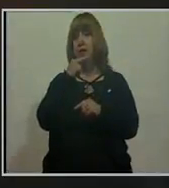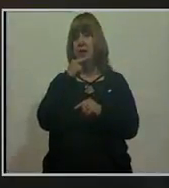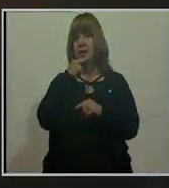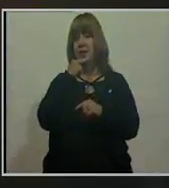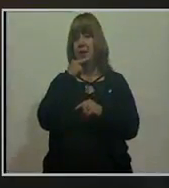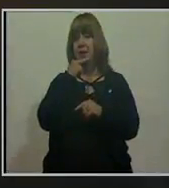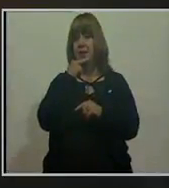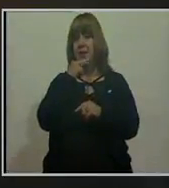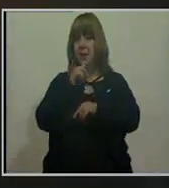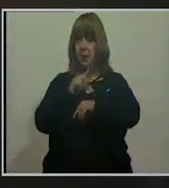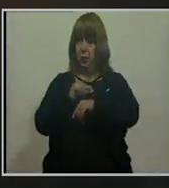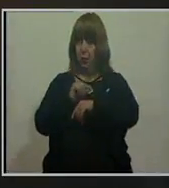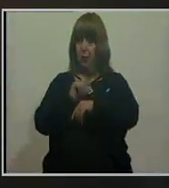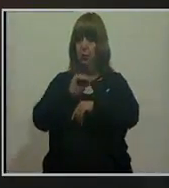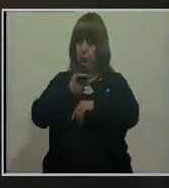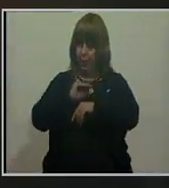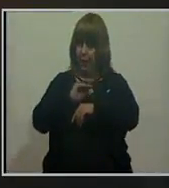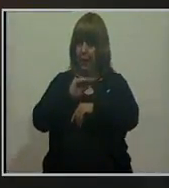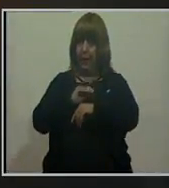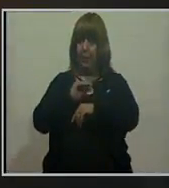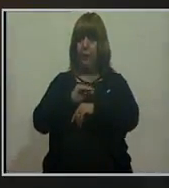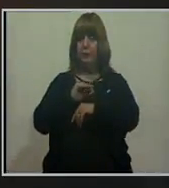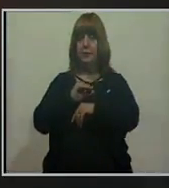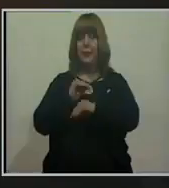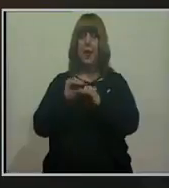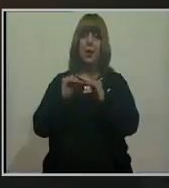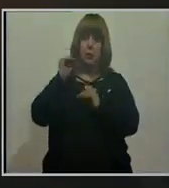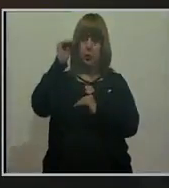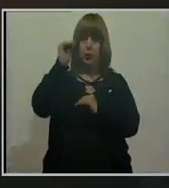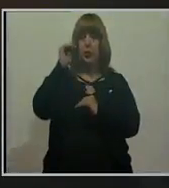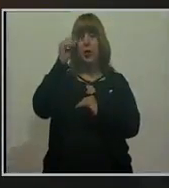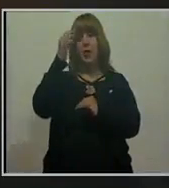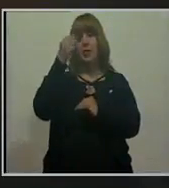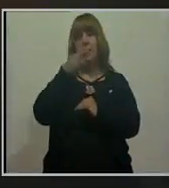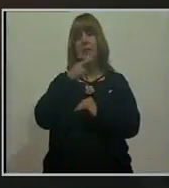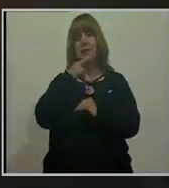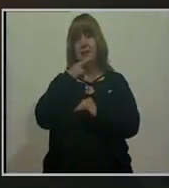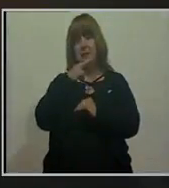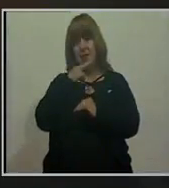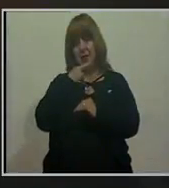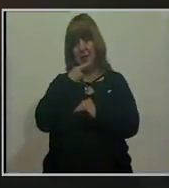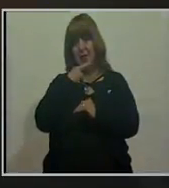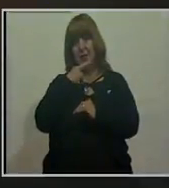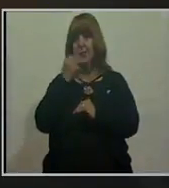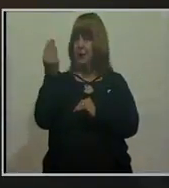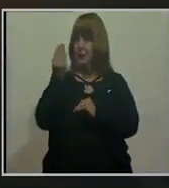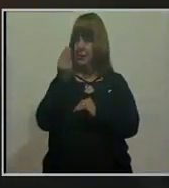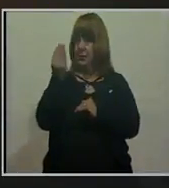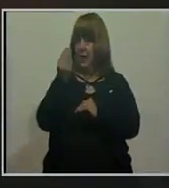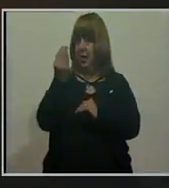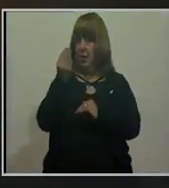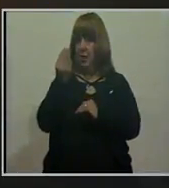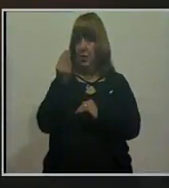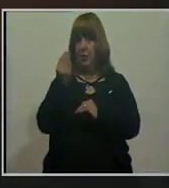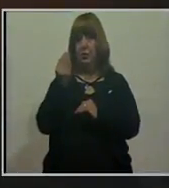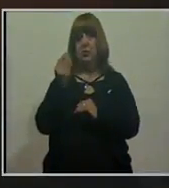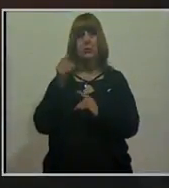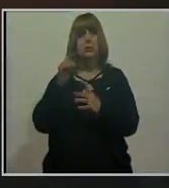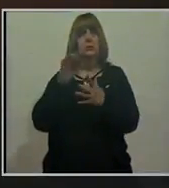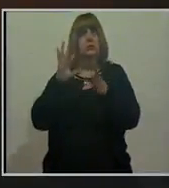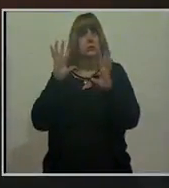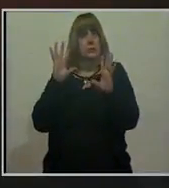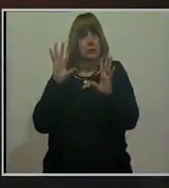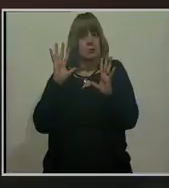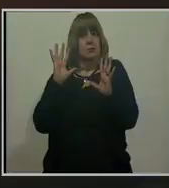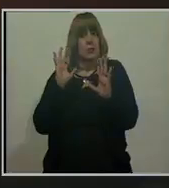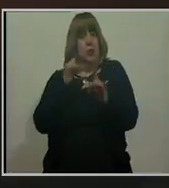baja la mínima, sube la máxima. La máxima podría estar en torno a los 17 grados y el sábado en general va a desmejorar. Atenti